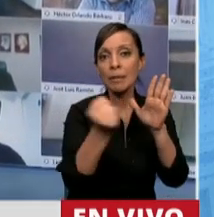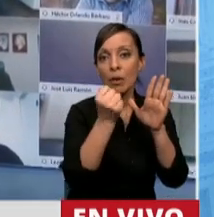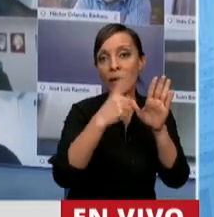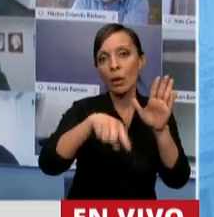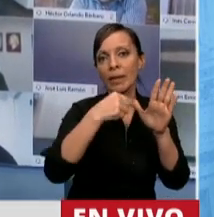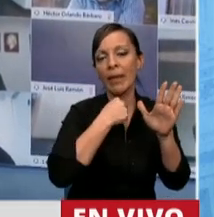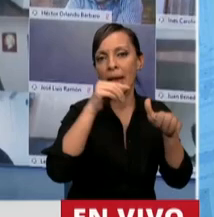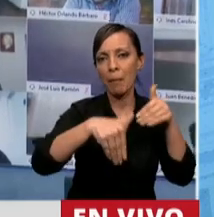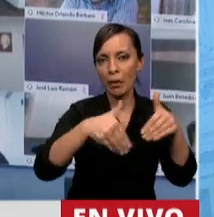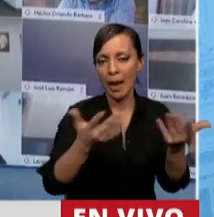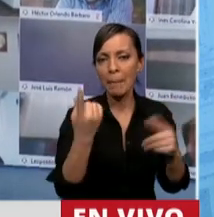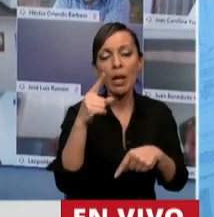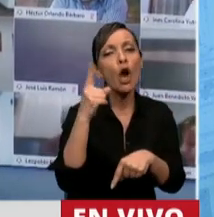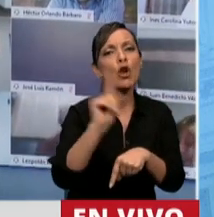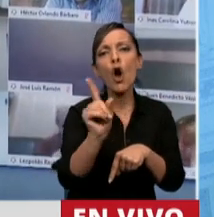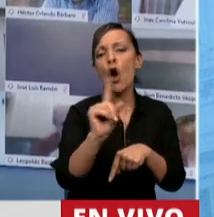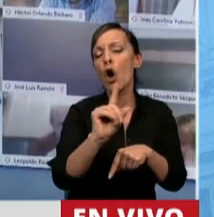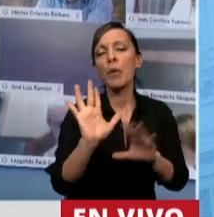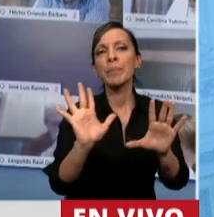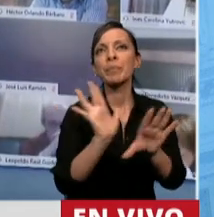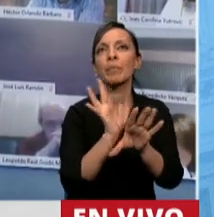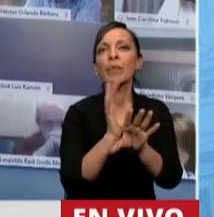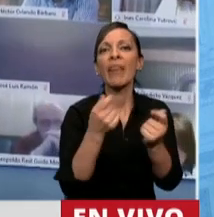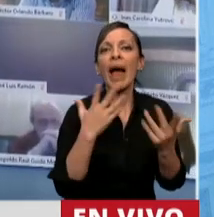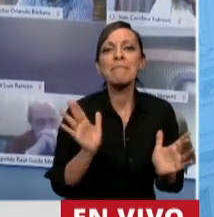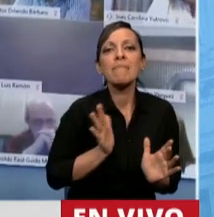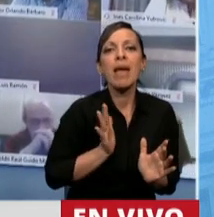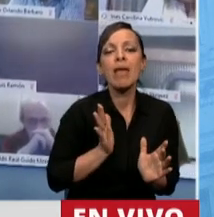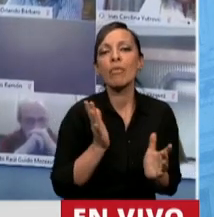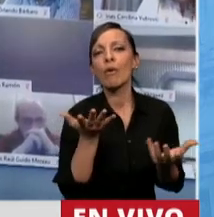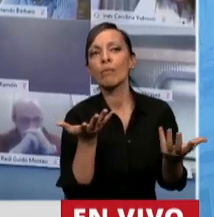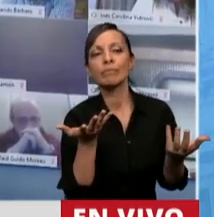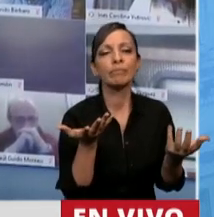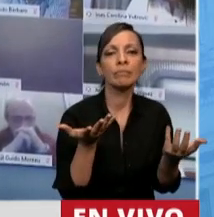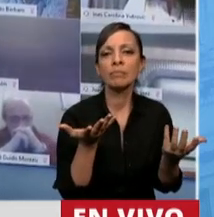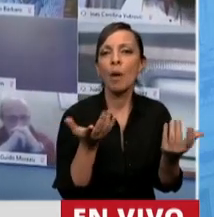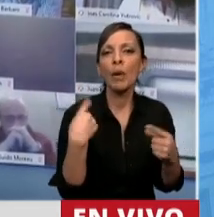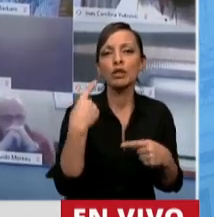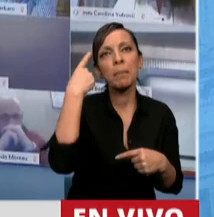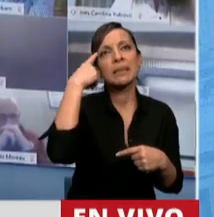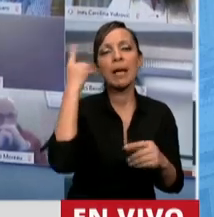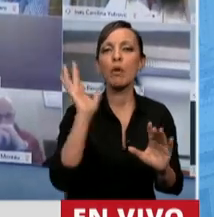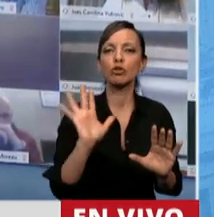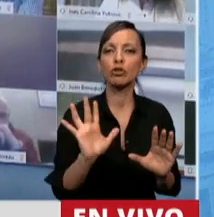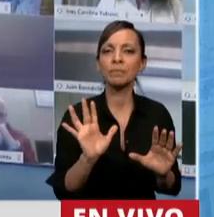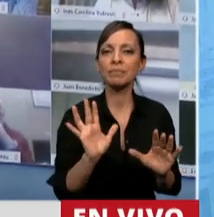votar, pero no temerario porque uno crea que son solamente